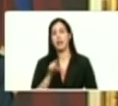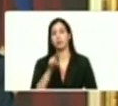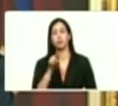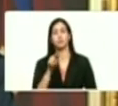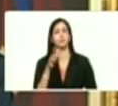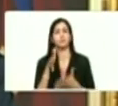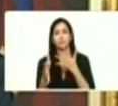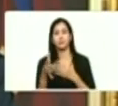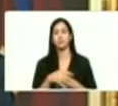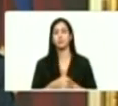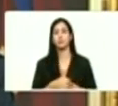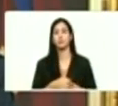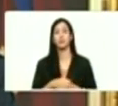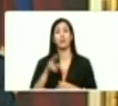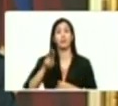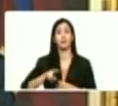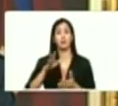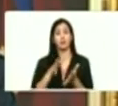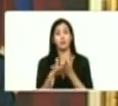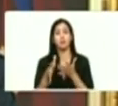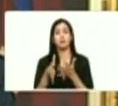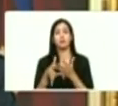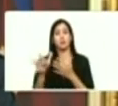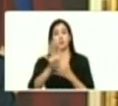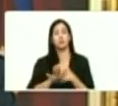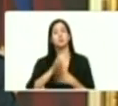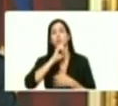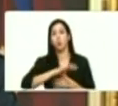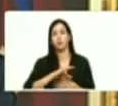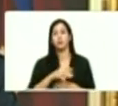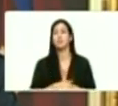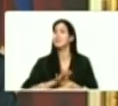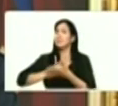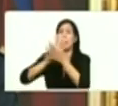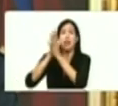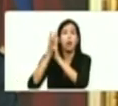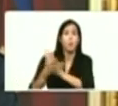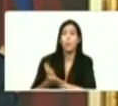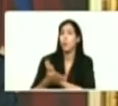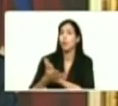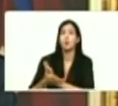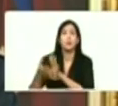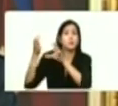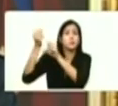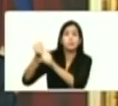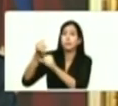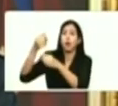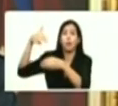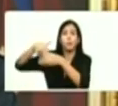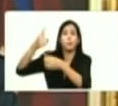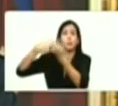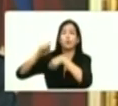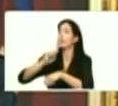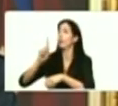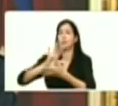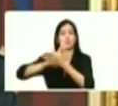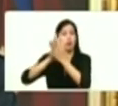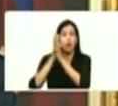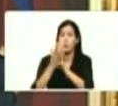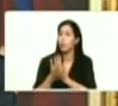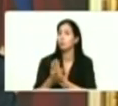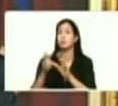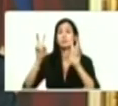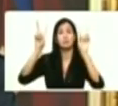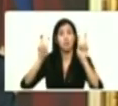la realidad histórica del agotamiento del modelo rentista es un tema de temas ¿no?